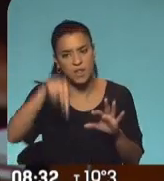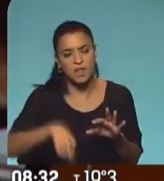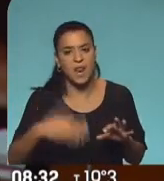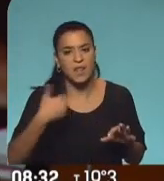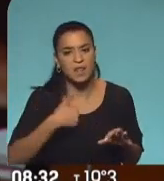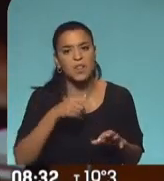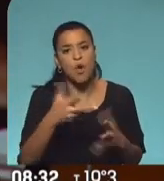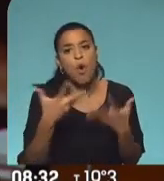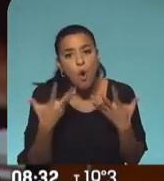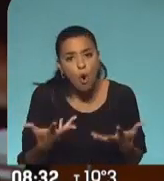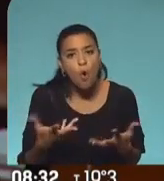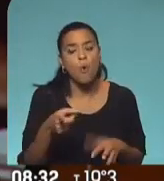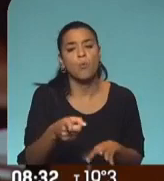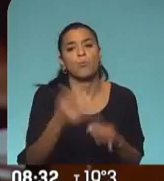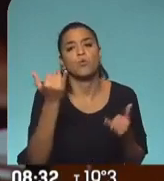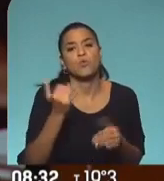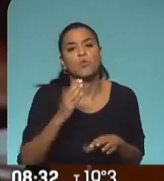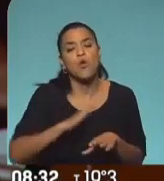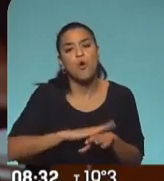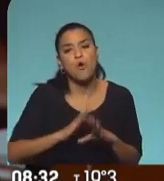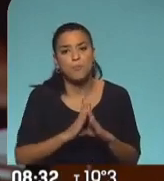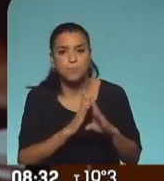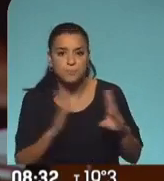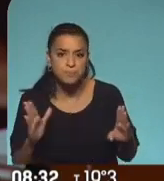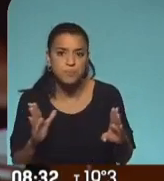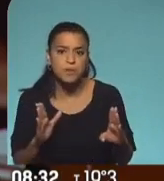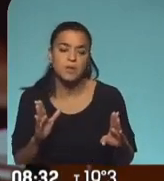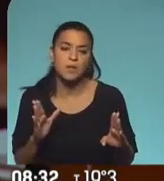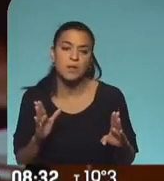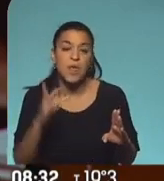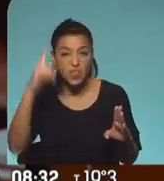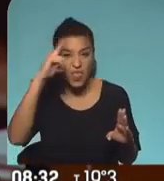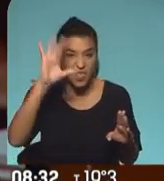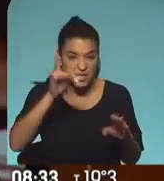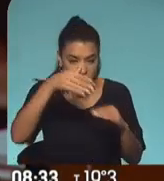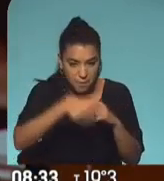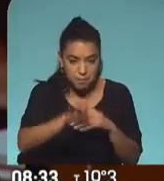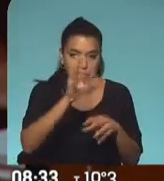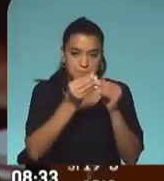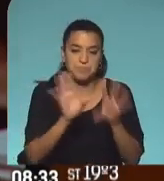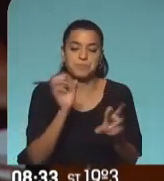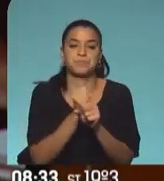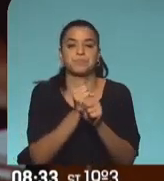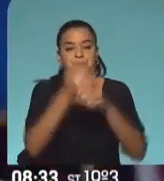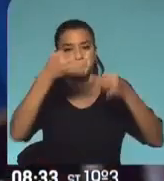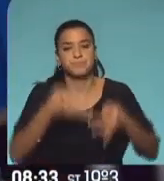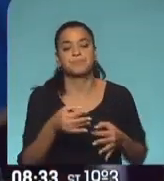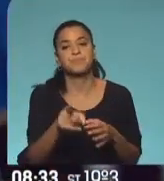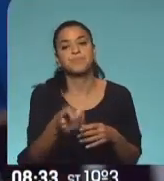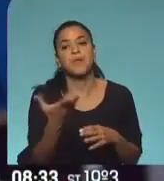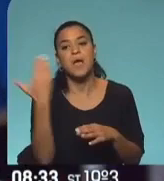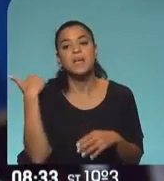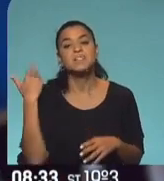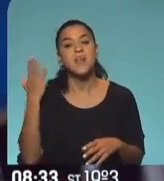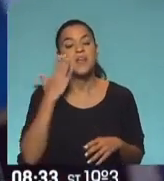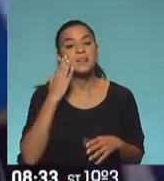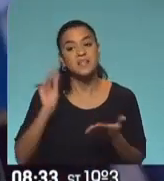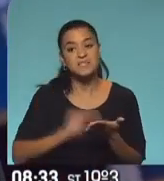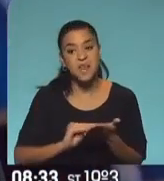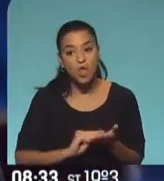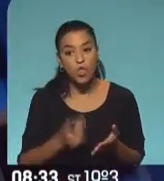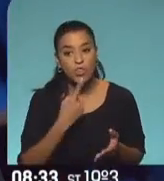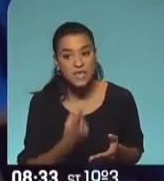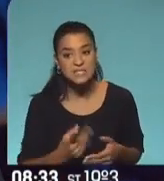obviamente tendrá su vigencia institucional efectiva a partir del 10 de diciembre algunos senadores nacionales se hace por la tarde señalaban